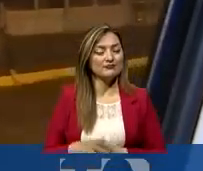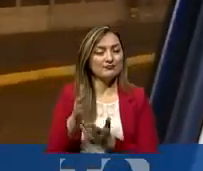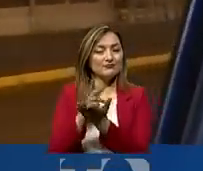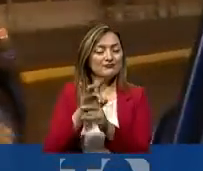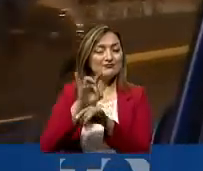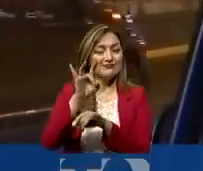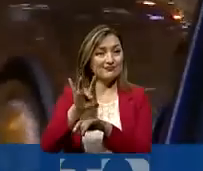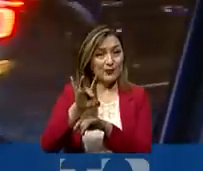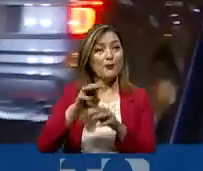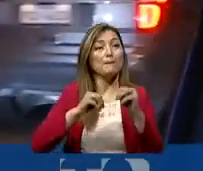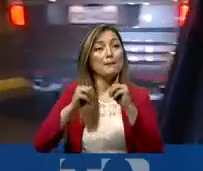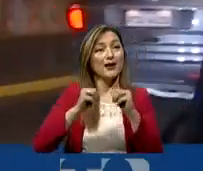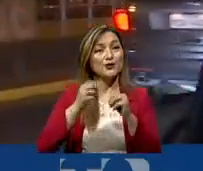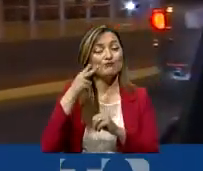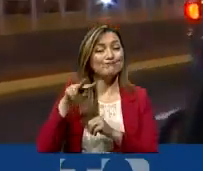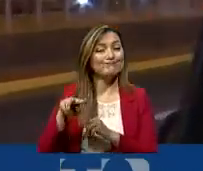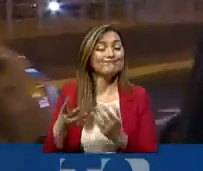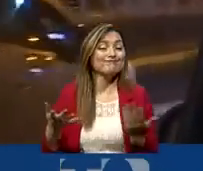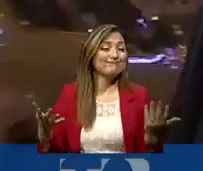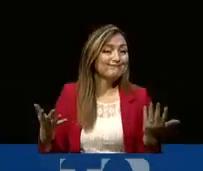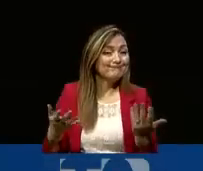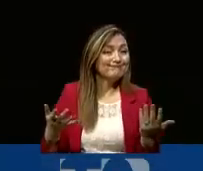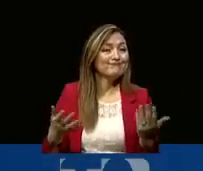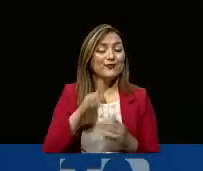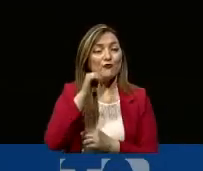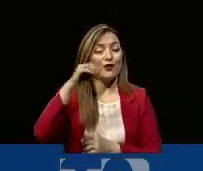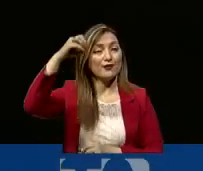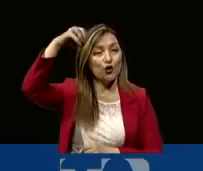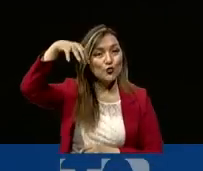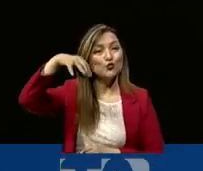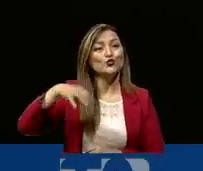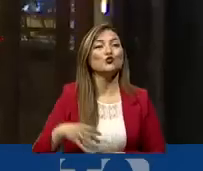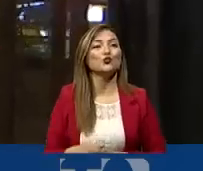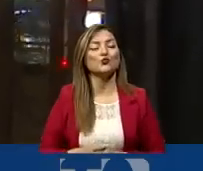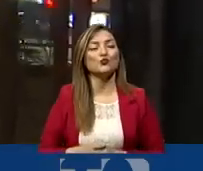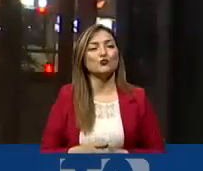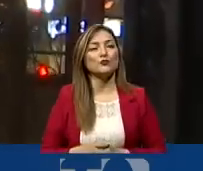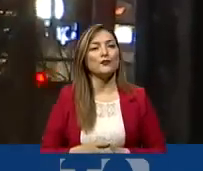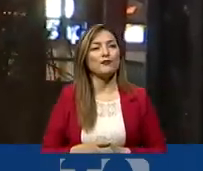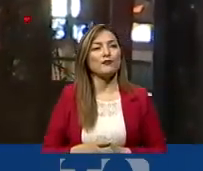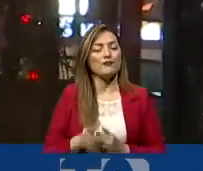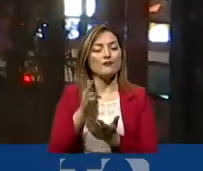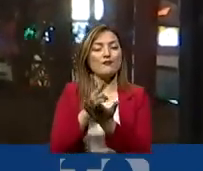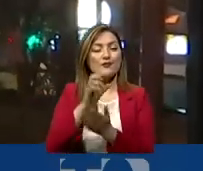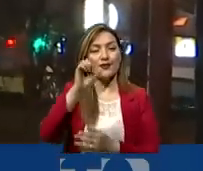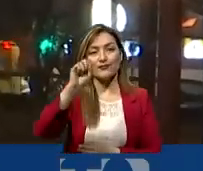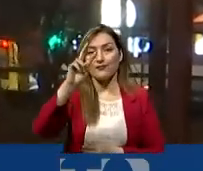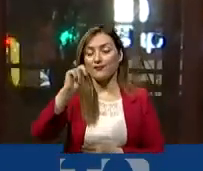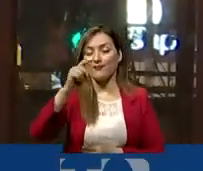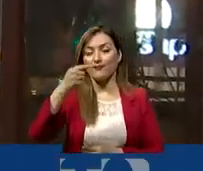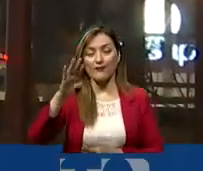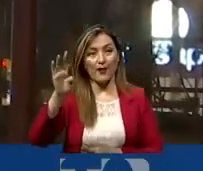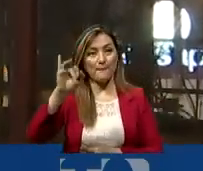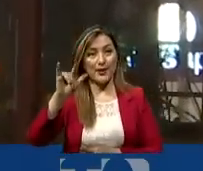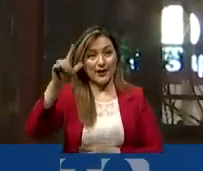del Corredor Central Norte se evidencia también a través de la falta de luminarias. En la parada San Gabriel solo hay luz en